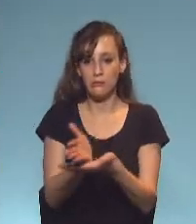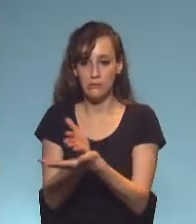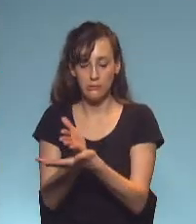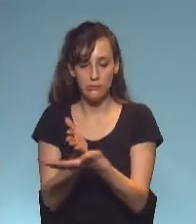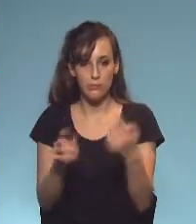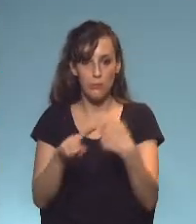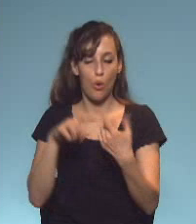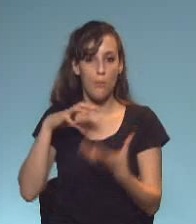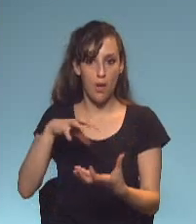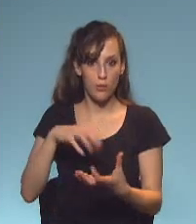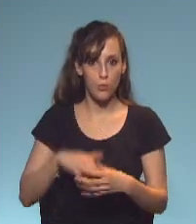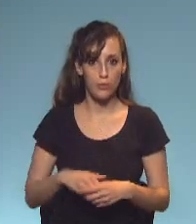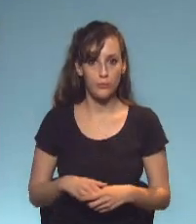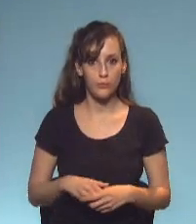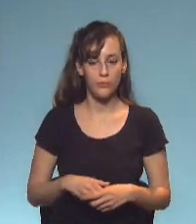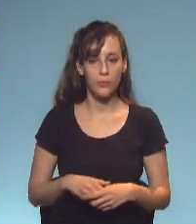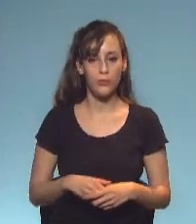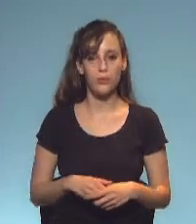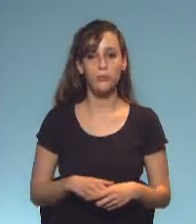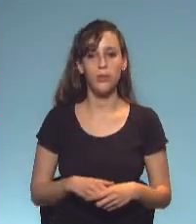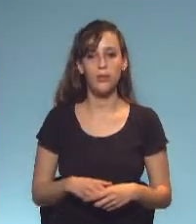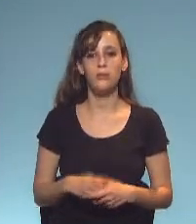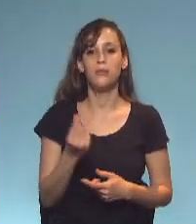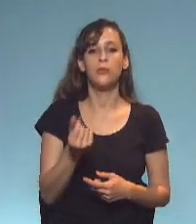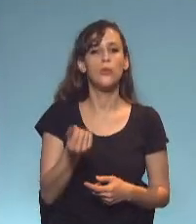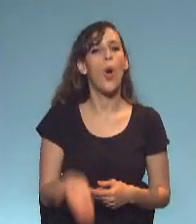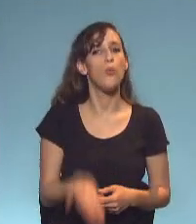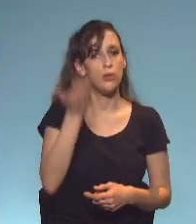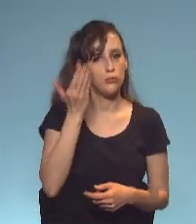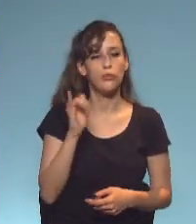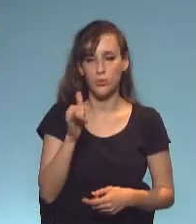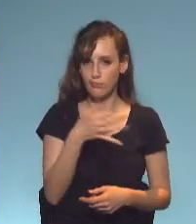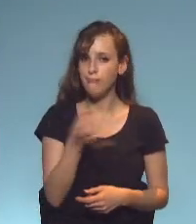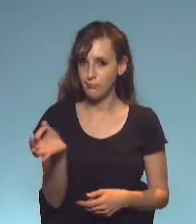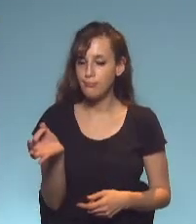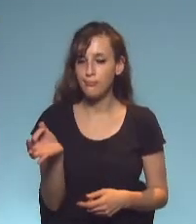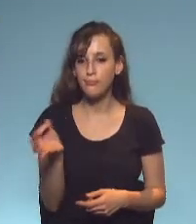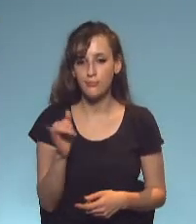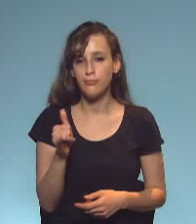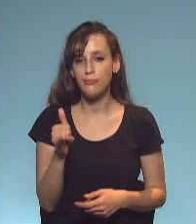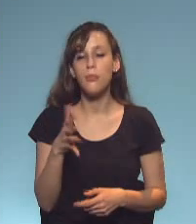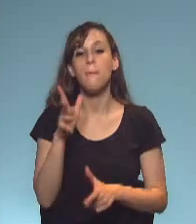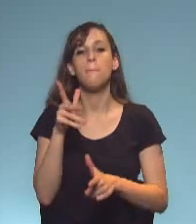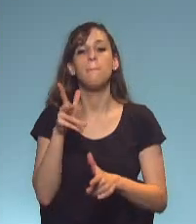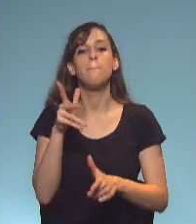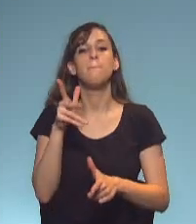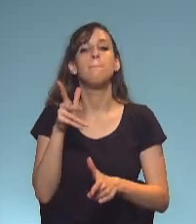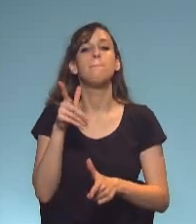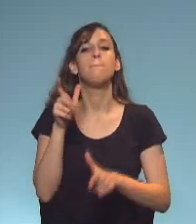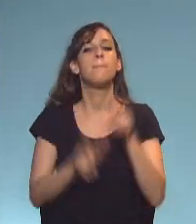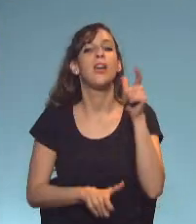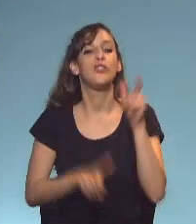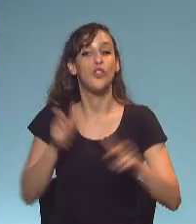¿Aumentó, disminuyó? Sí, aumentó. Aumentó. Aparte, toda la gente que viene dice bueno, que nos vio